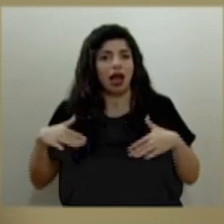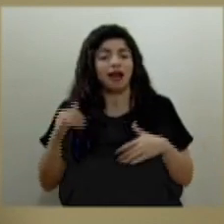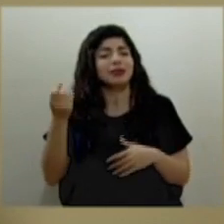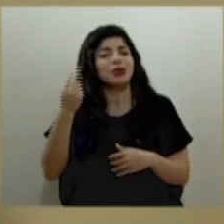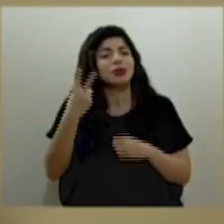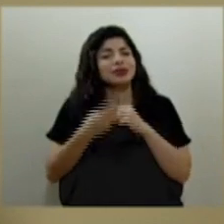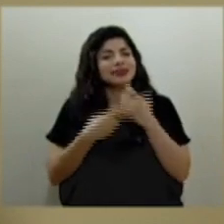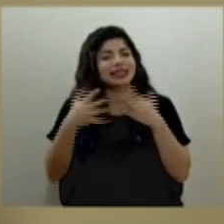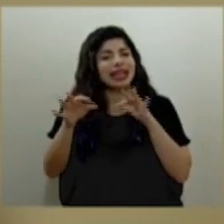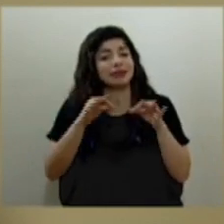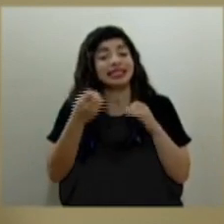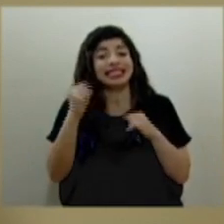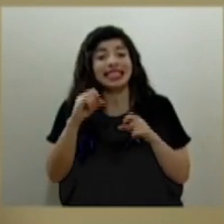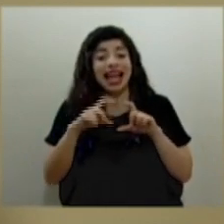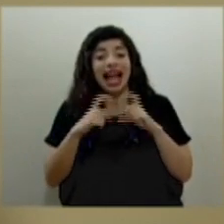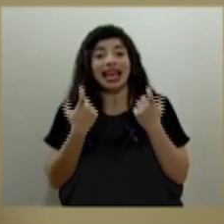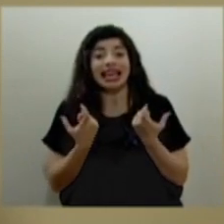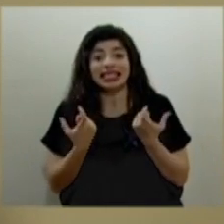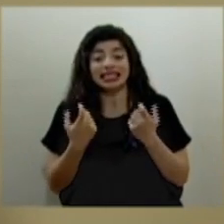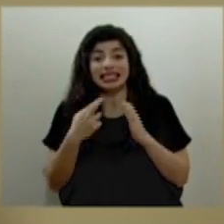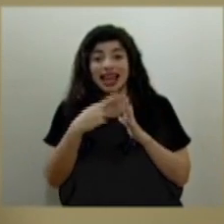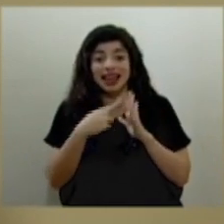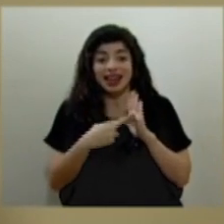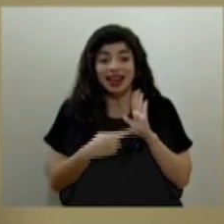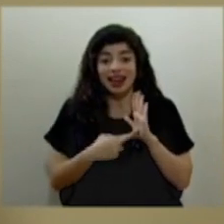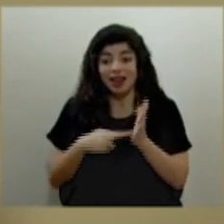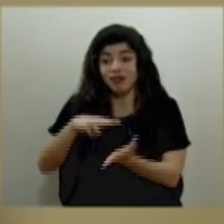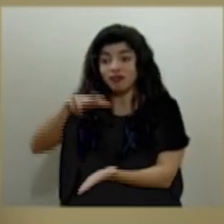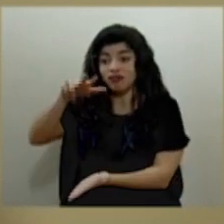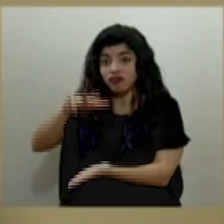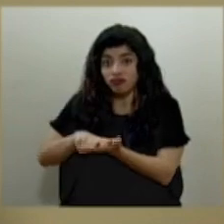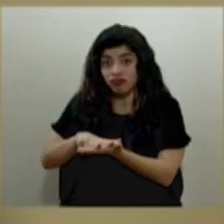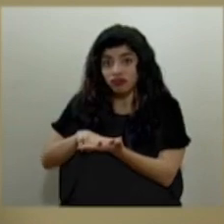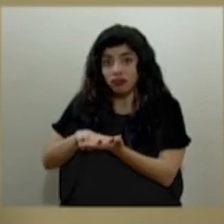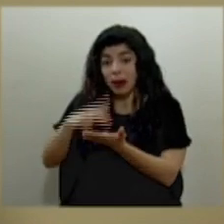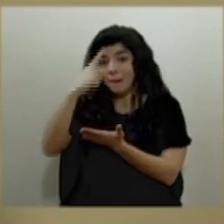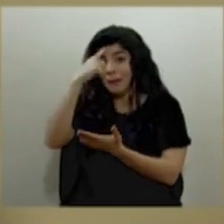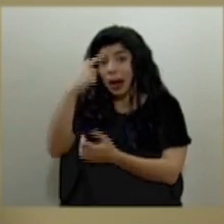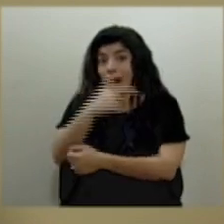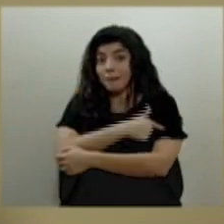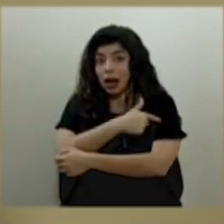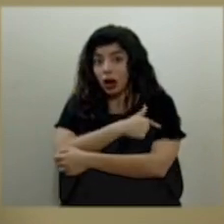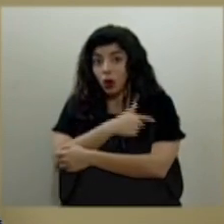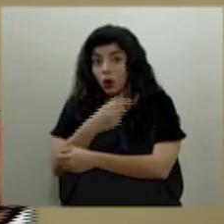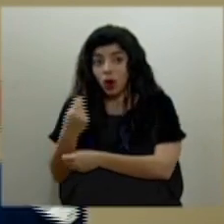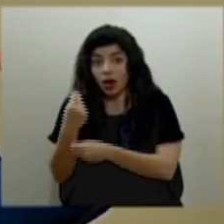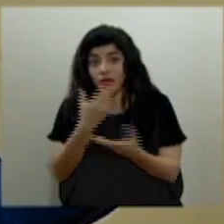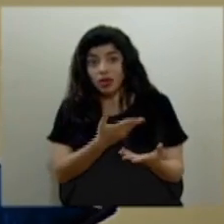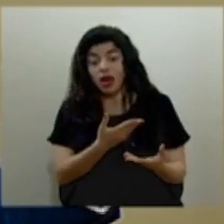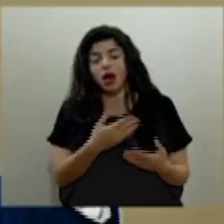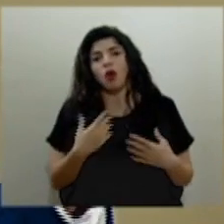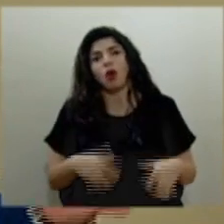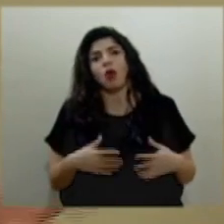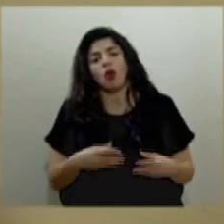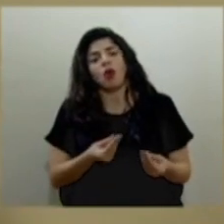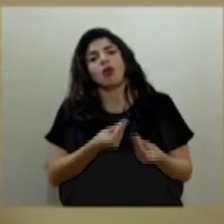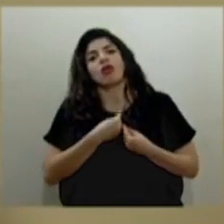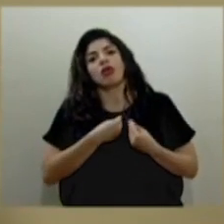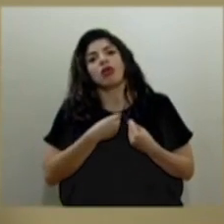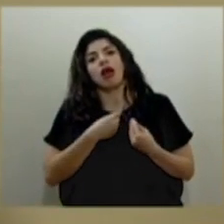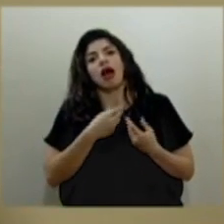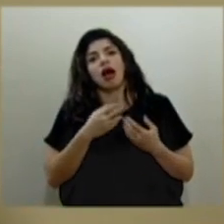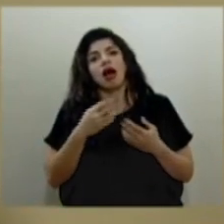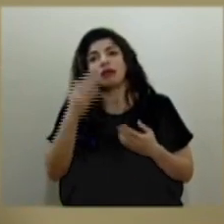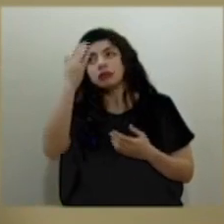Edgar, el hecho de que una agencia regulatoria estricta le dé a usted el aval para que una vacuna sea aplicada le da tranquilidad en el sentido de que ya